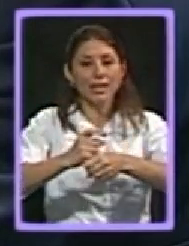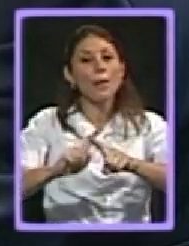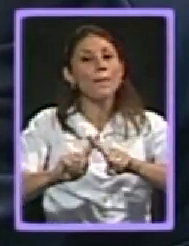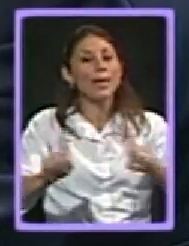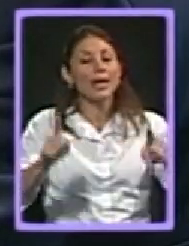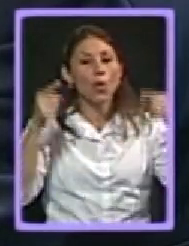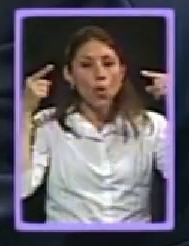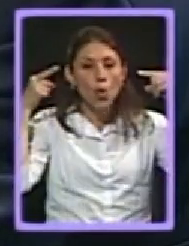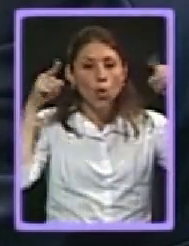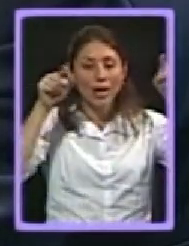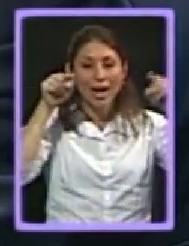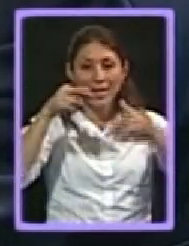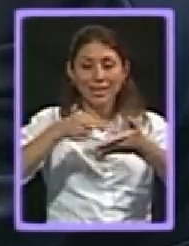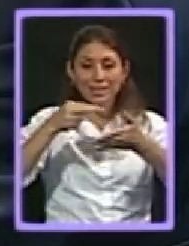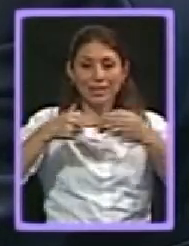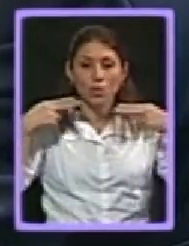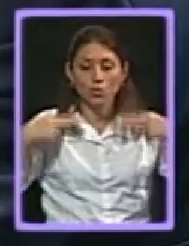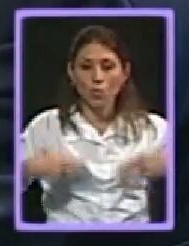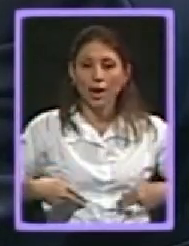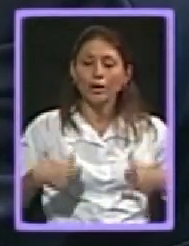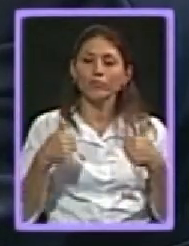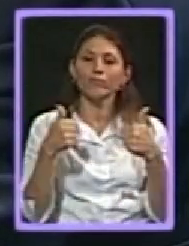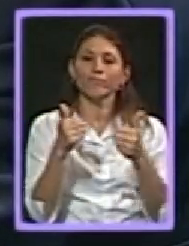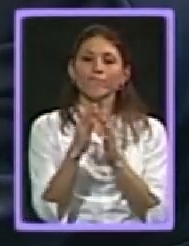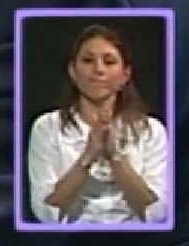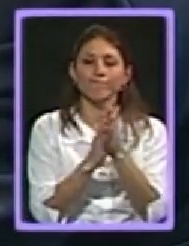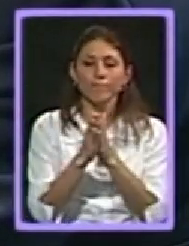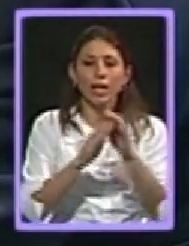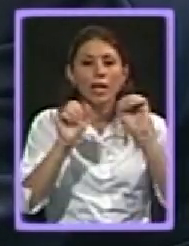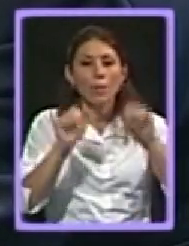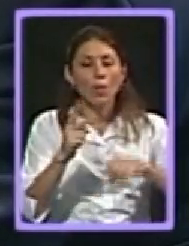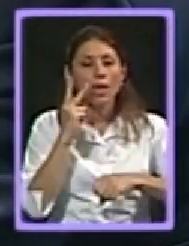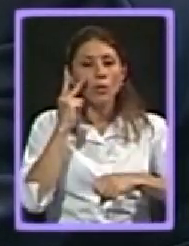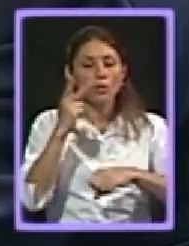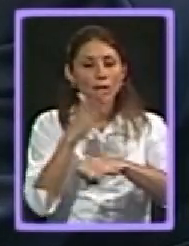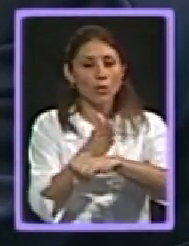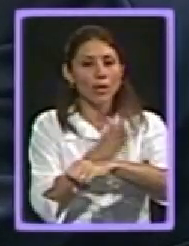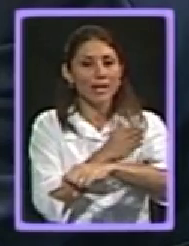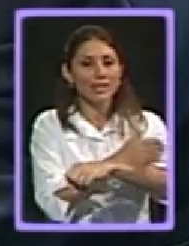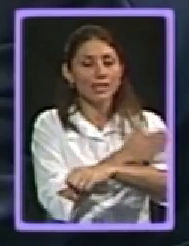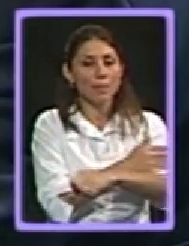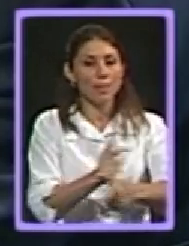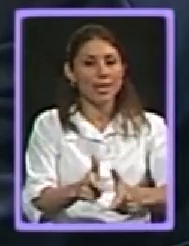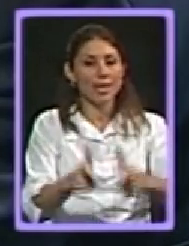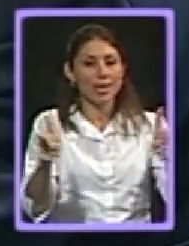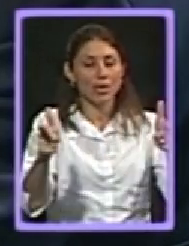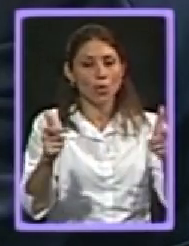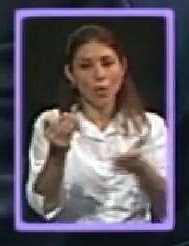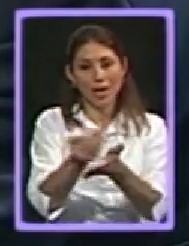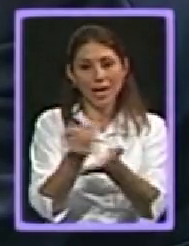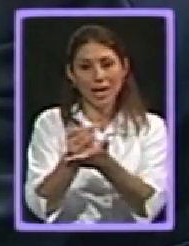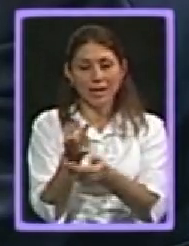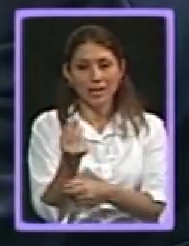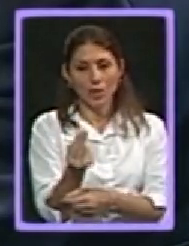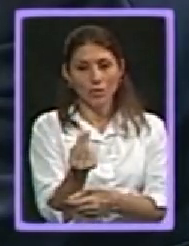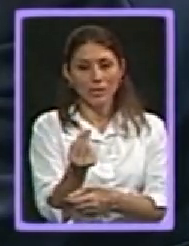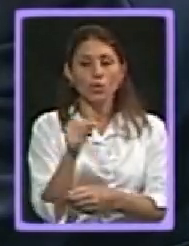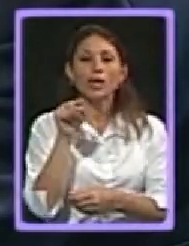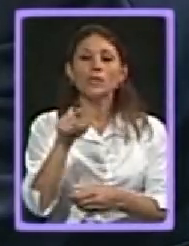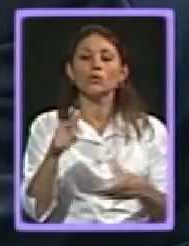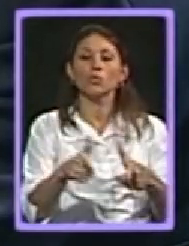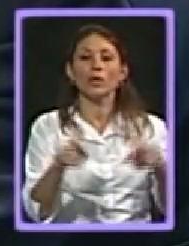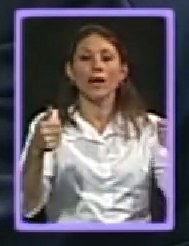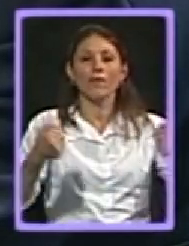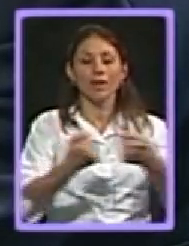lograr que ese recurso humano rinda y que podamos ver un crecimiento aún mayor en la recaudación es uno de los grandes retos.